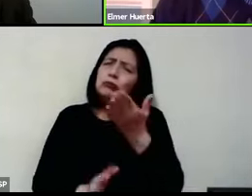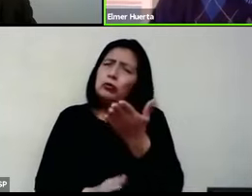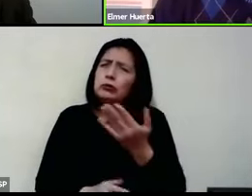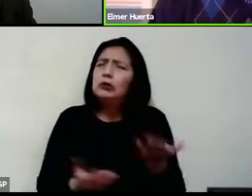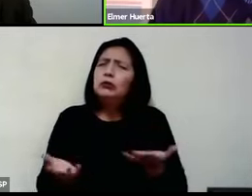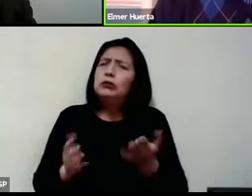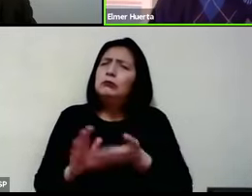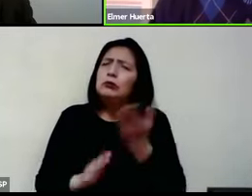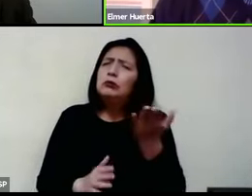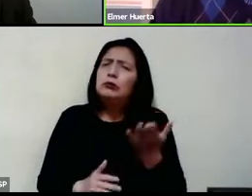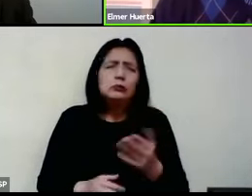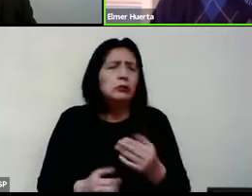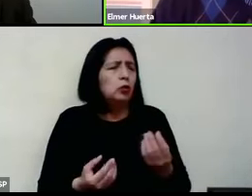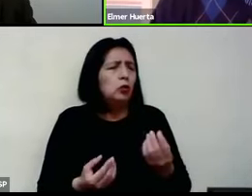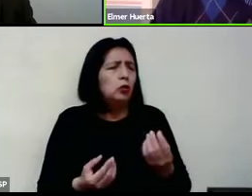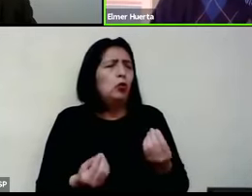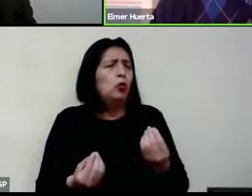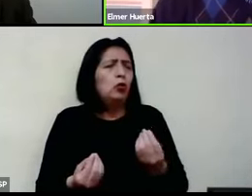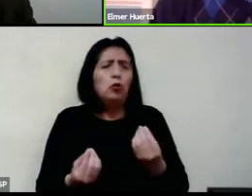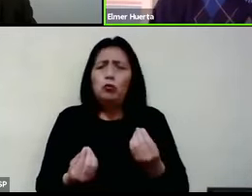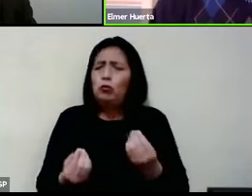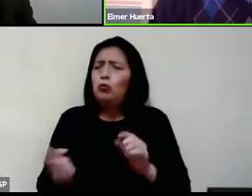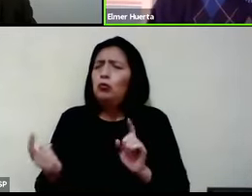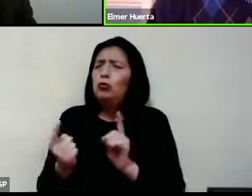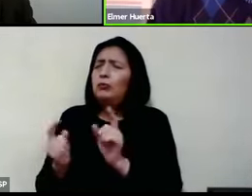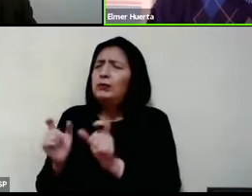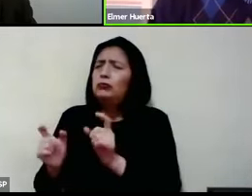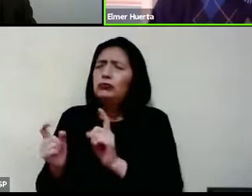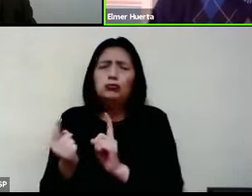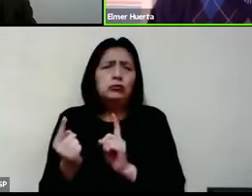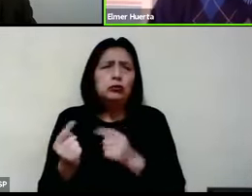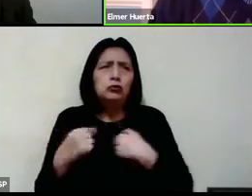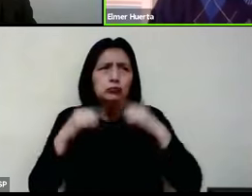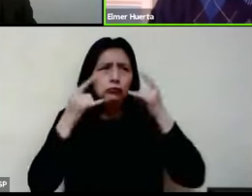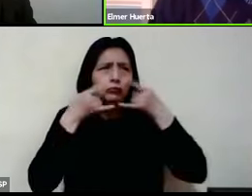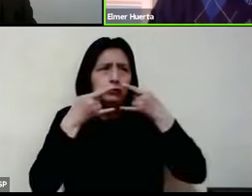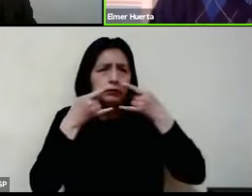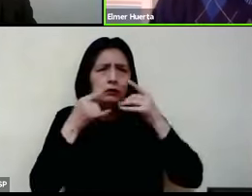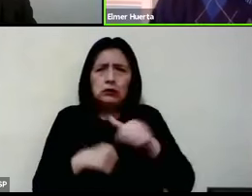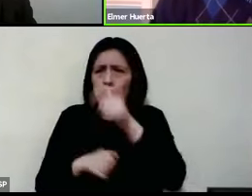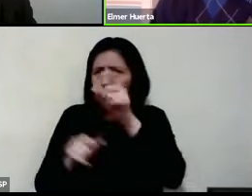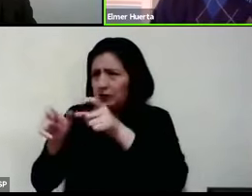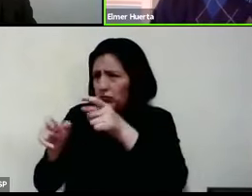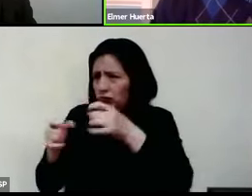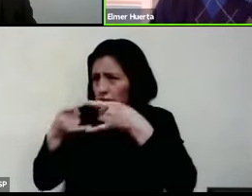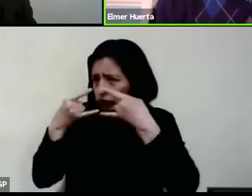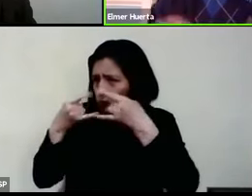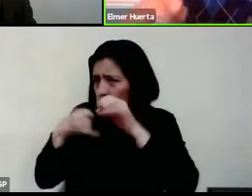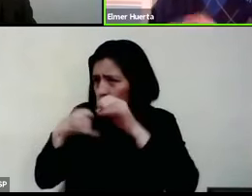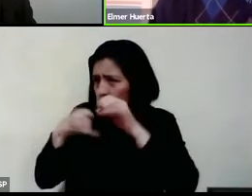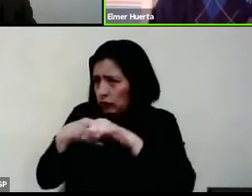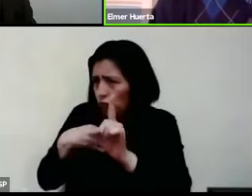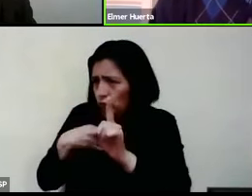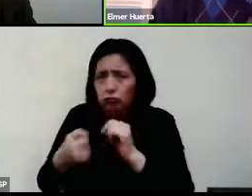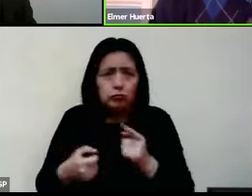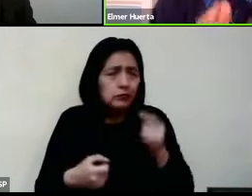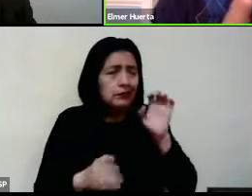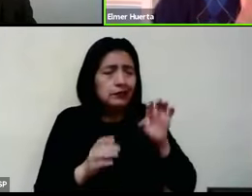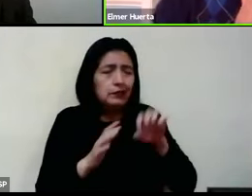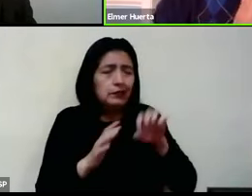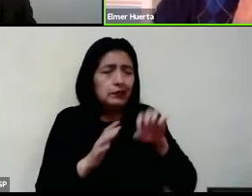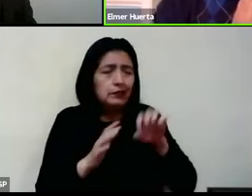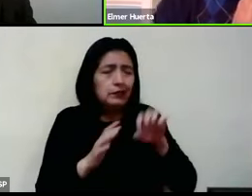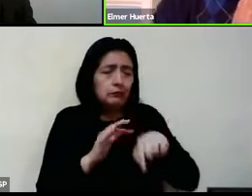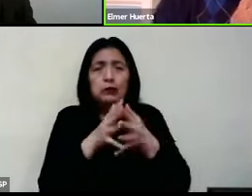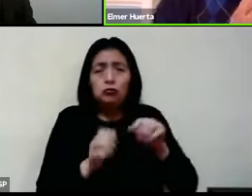dije. ¿Con quién voy a estar? ¿Me voy a cubrir bien? ¿Y los demás se cubren o no se cubren? Acá, por ejemplo, en Estados Unidos,